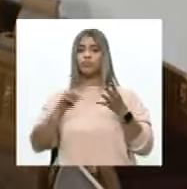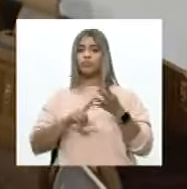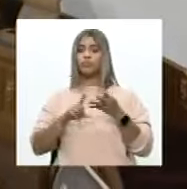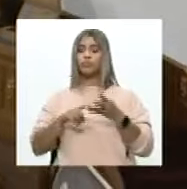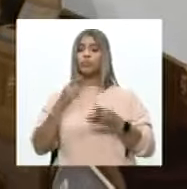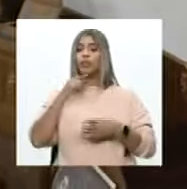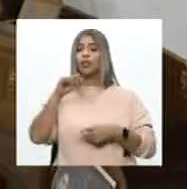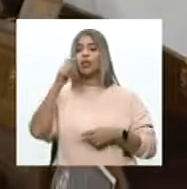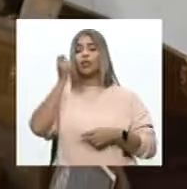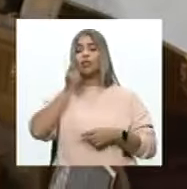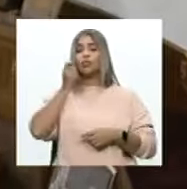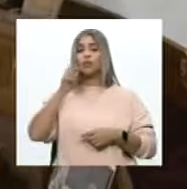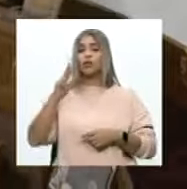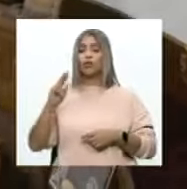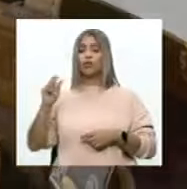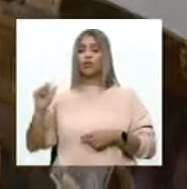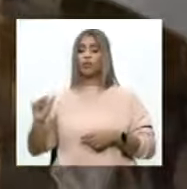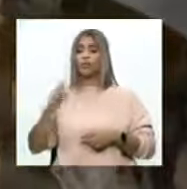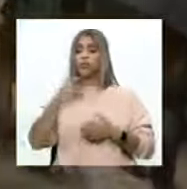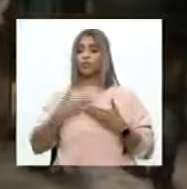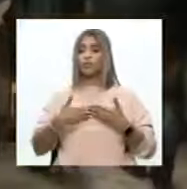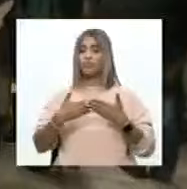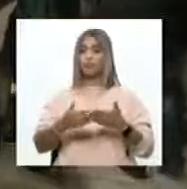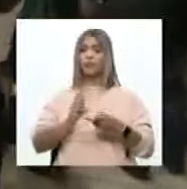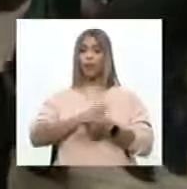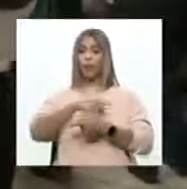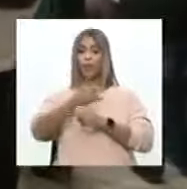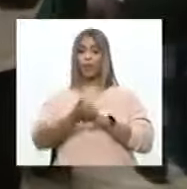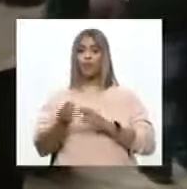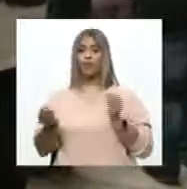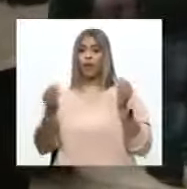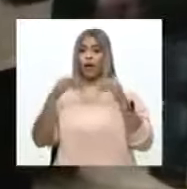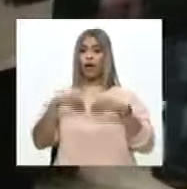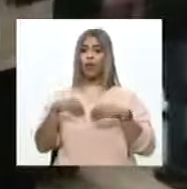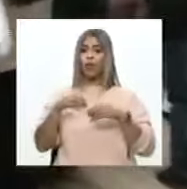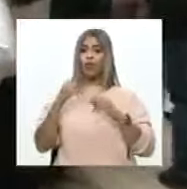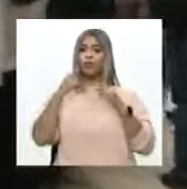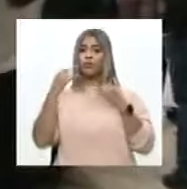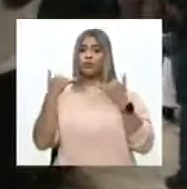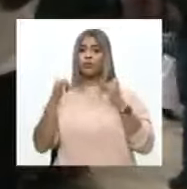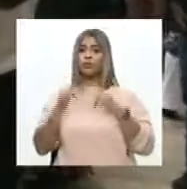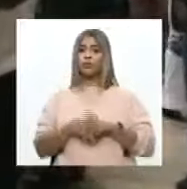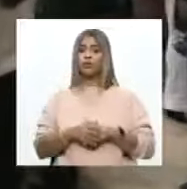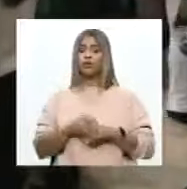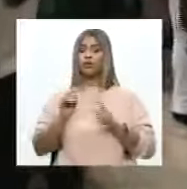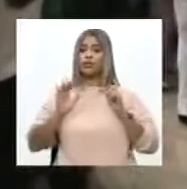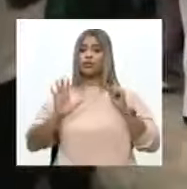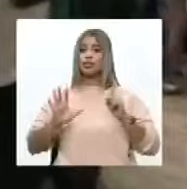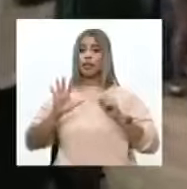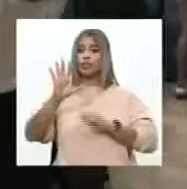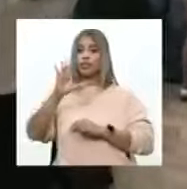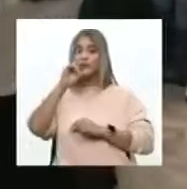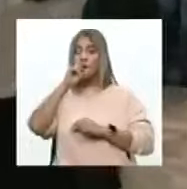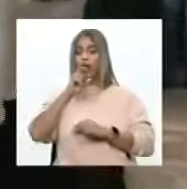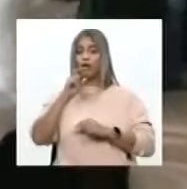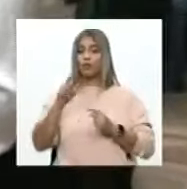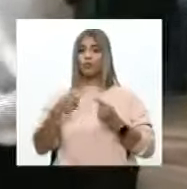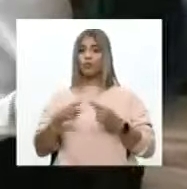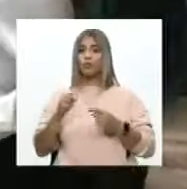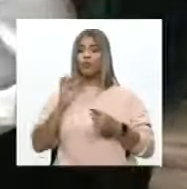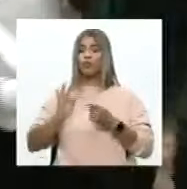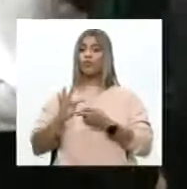el diputado Rodolfo Sanz presentó el proyecto de acuerdo en conmemoración al 75 aniversario